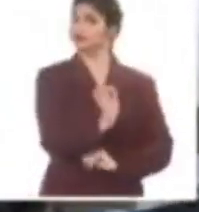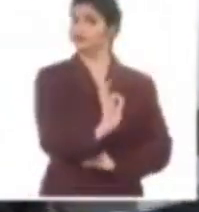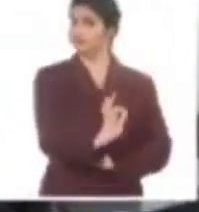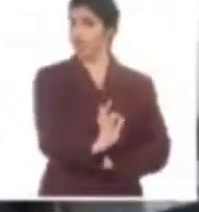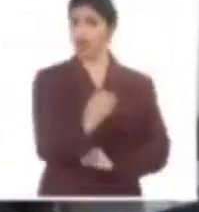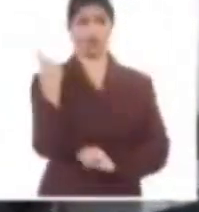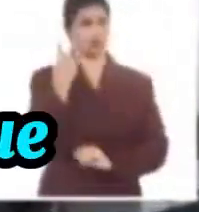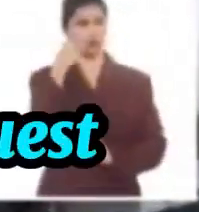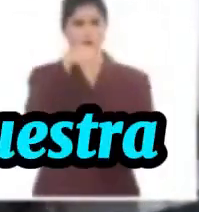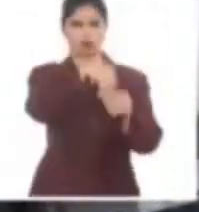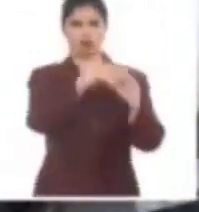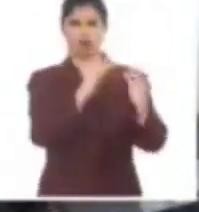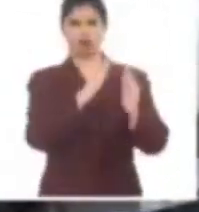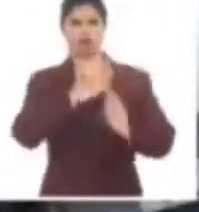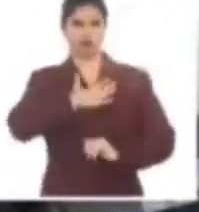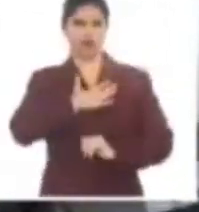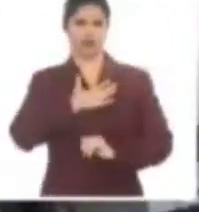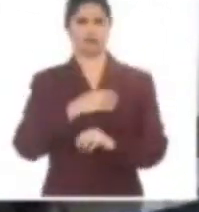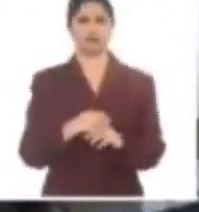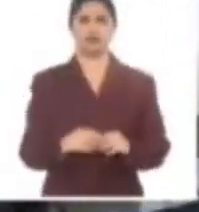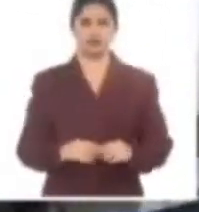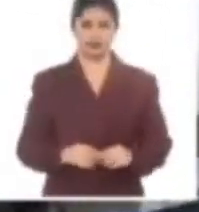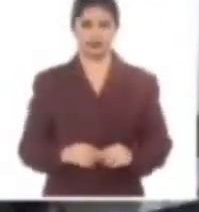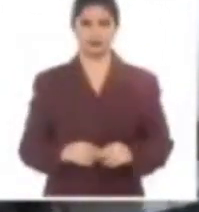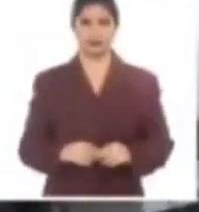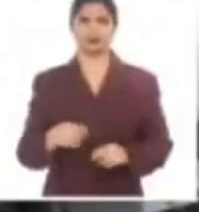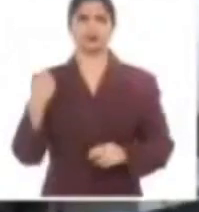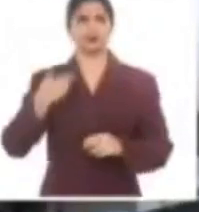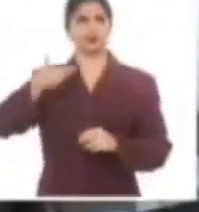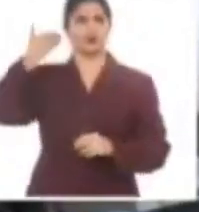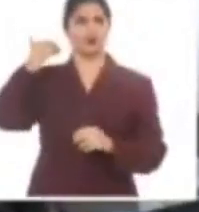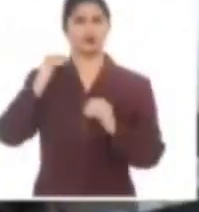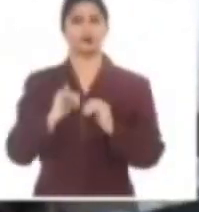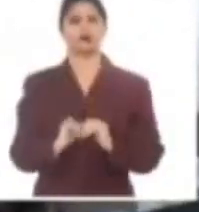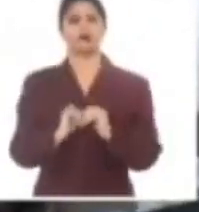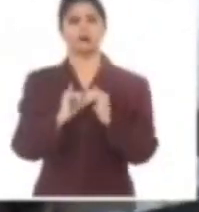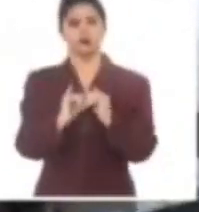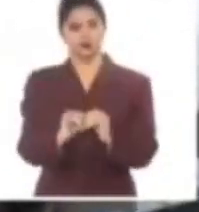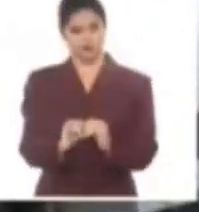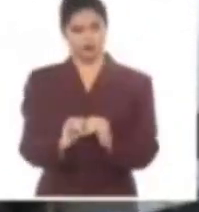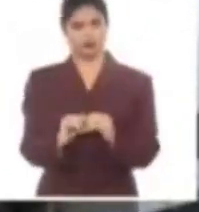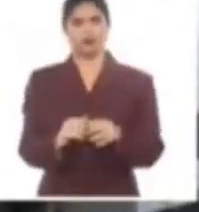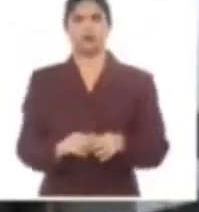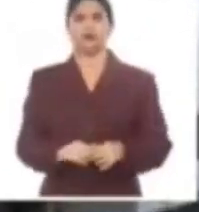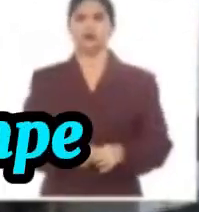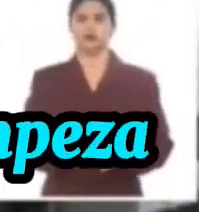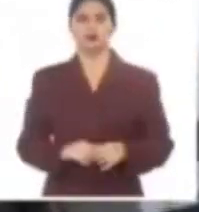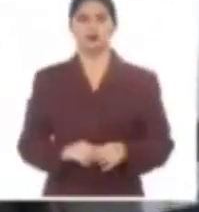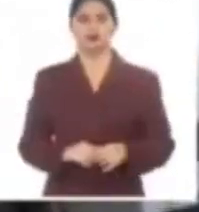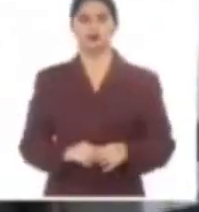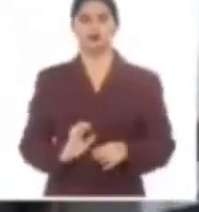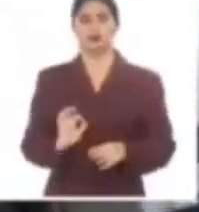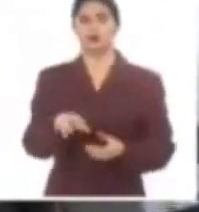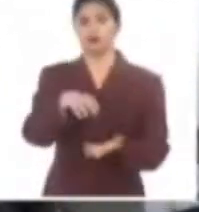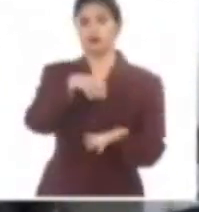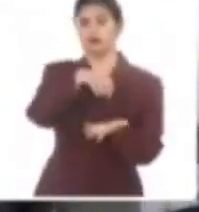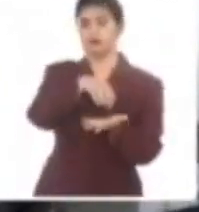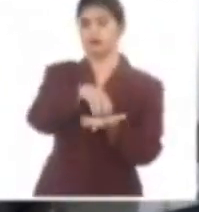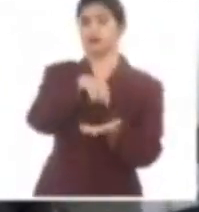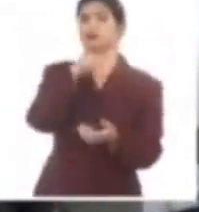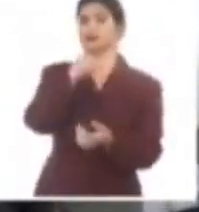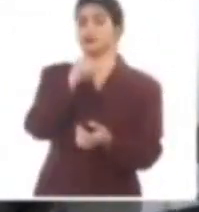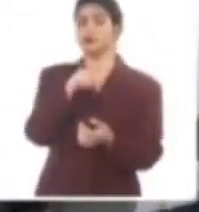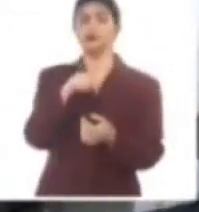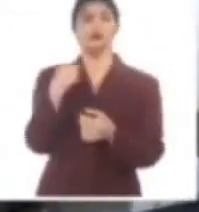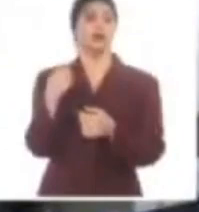alertamos en la intervención nuestra, es que no tardaría mucho tiempo en que el enemigo empezara a tergiversar